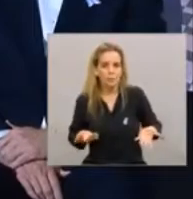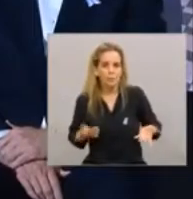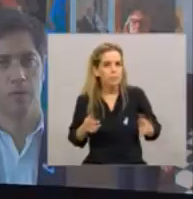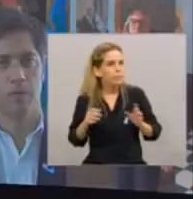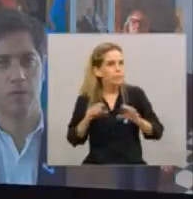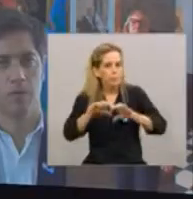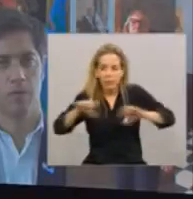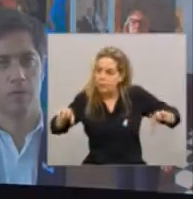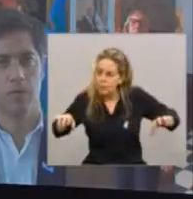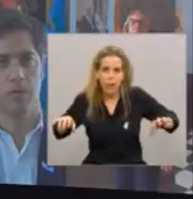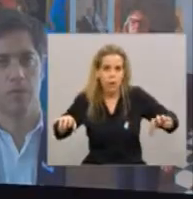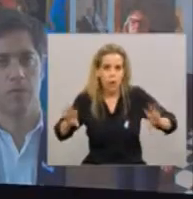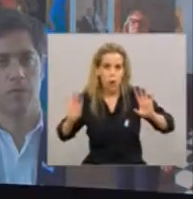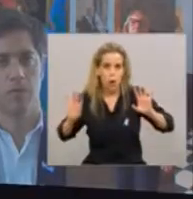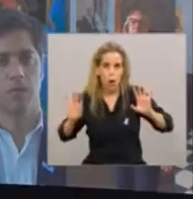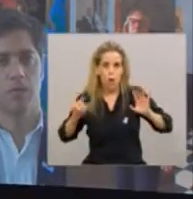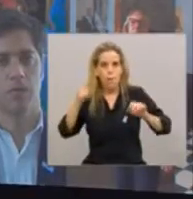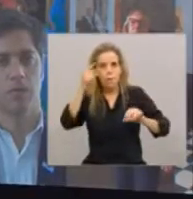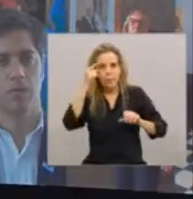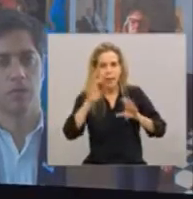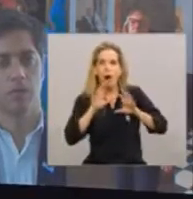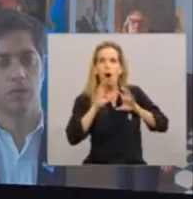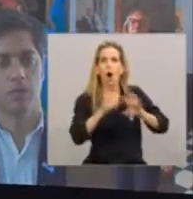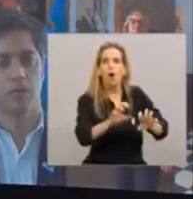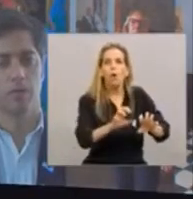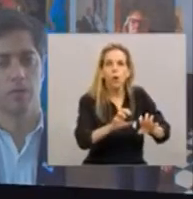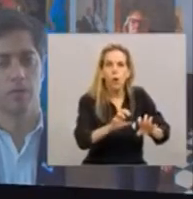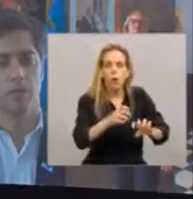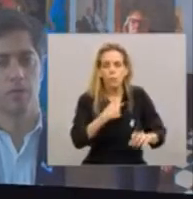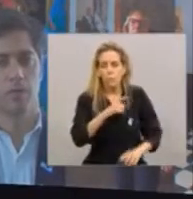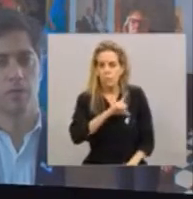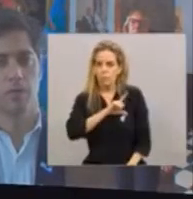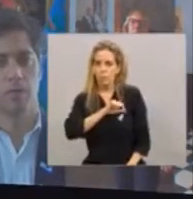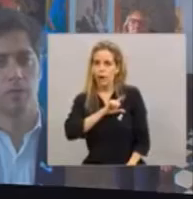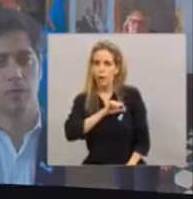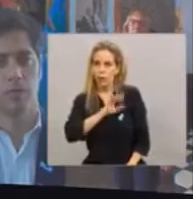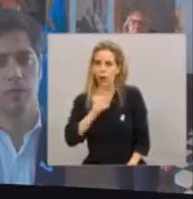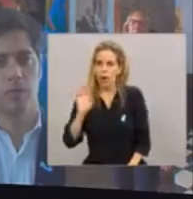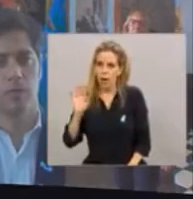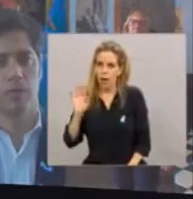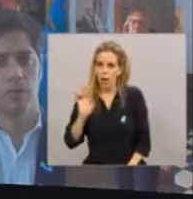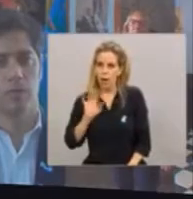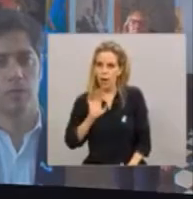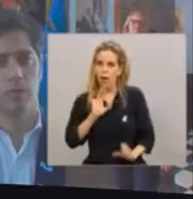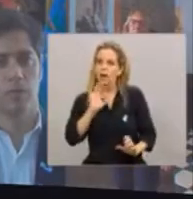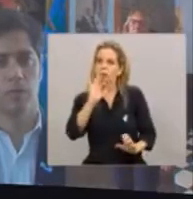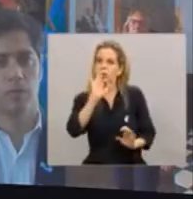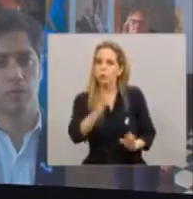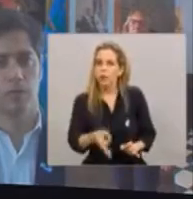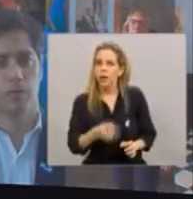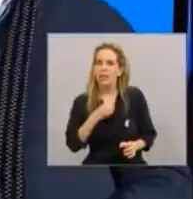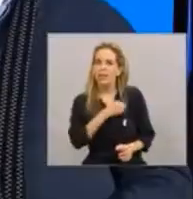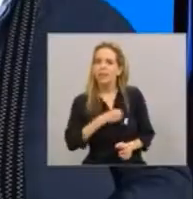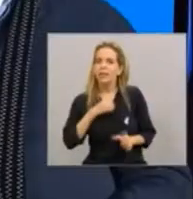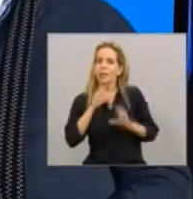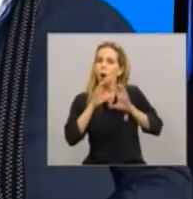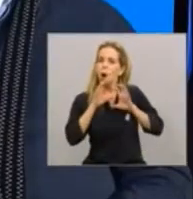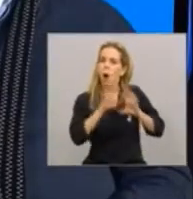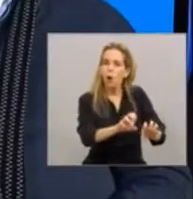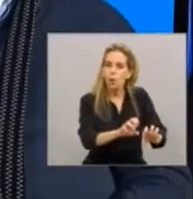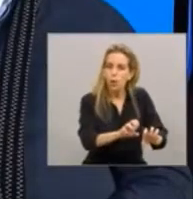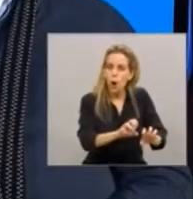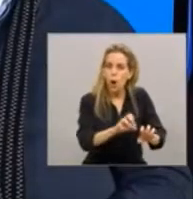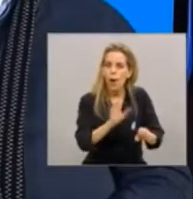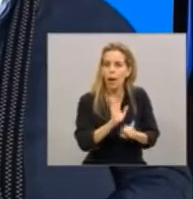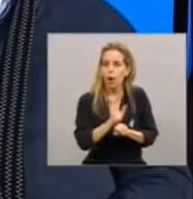a mí me duele ver el odio venga de donde venga porque sigue el odio nos posterga el odio